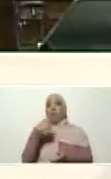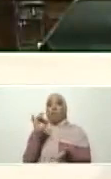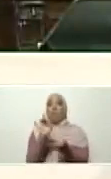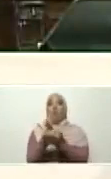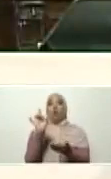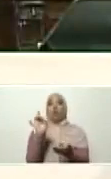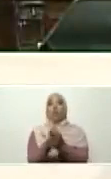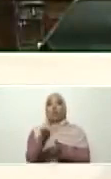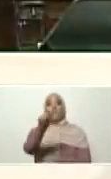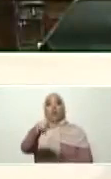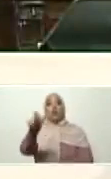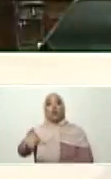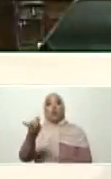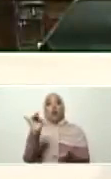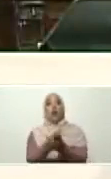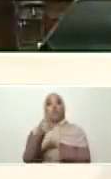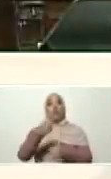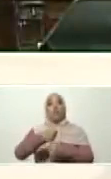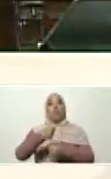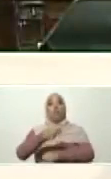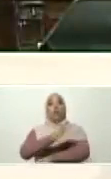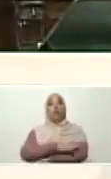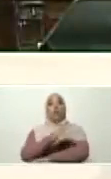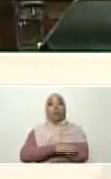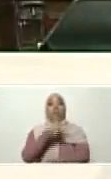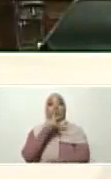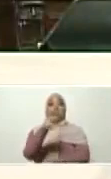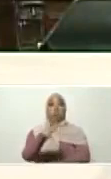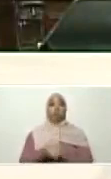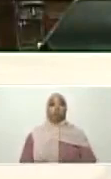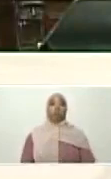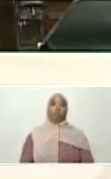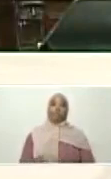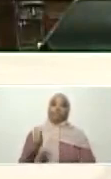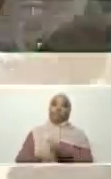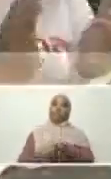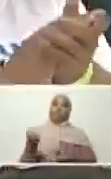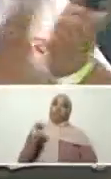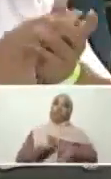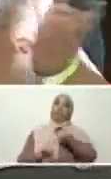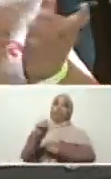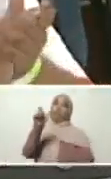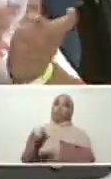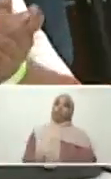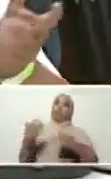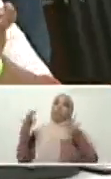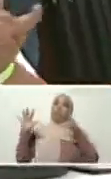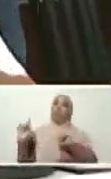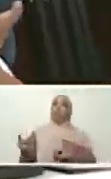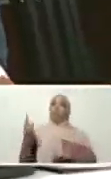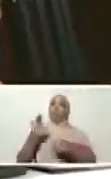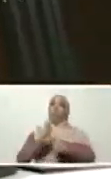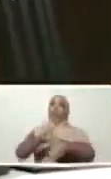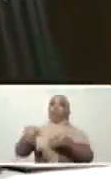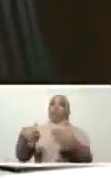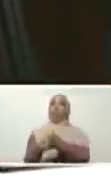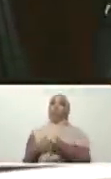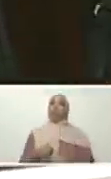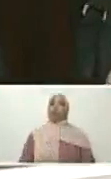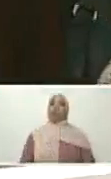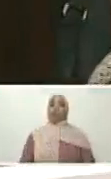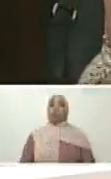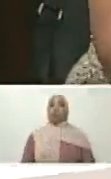las cabezas que haya que cortar. Porque el comunal, el poder comunal tiene que ir al frente y estar de primero en todo. ¿Para